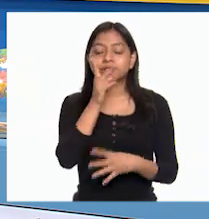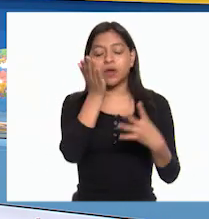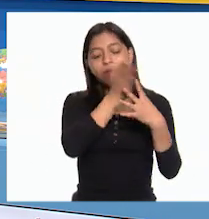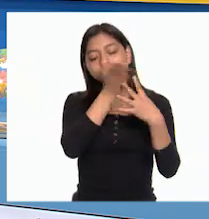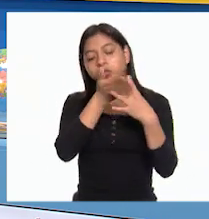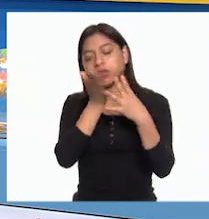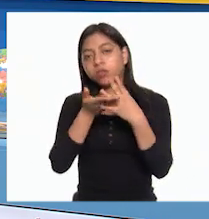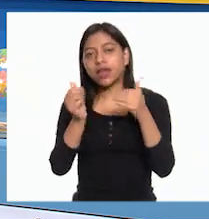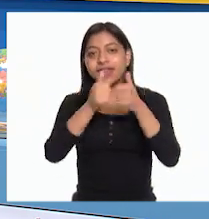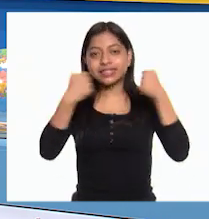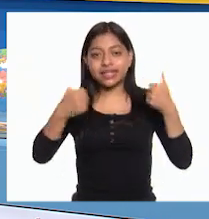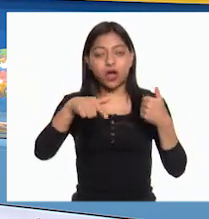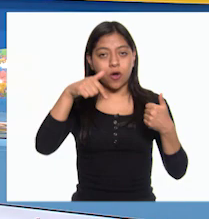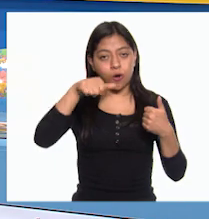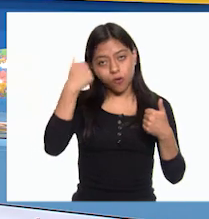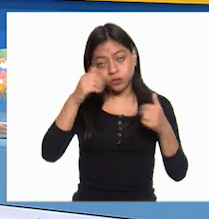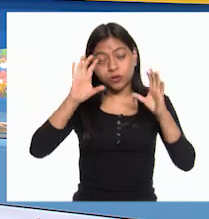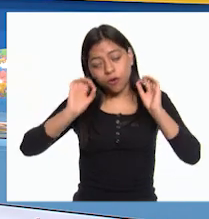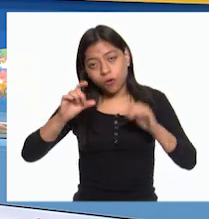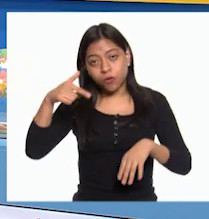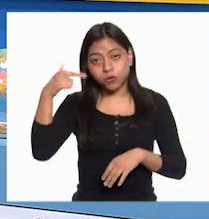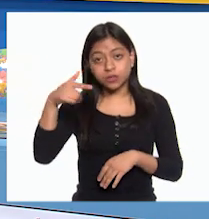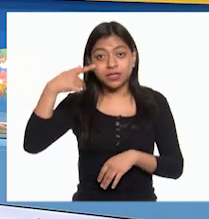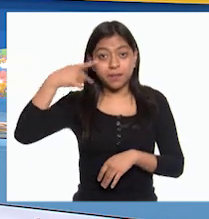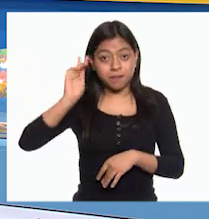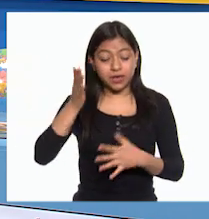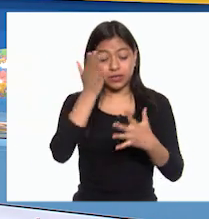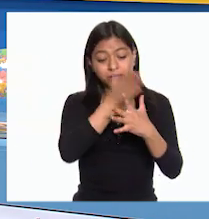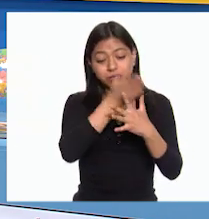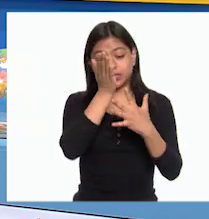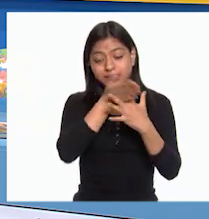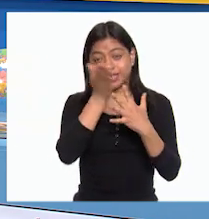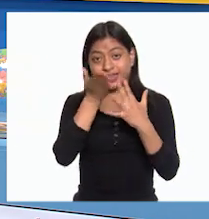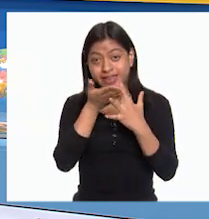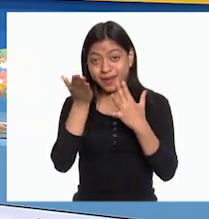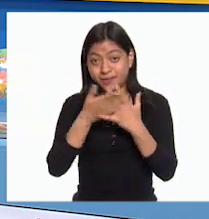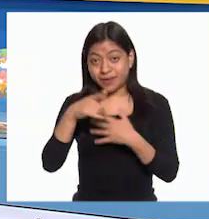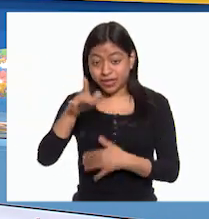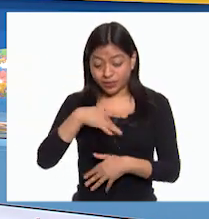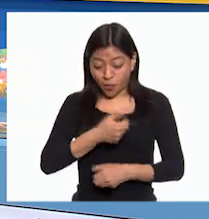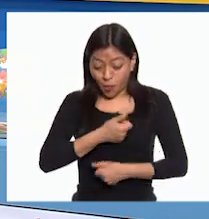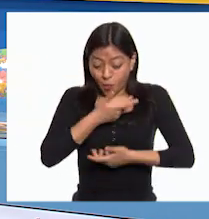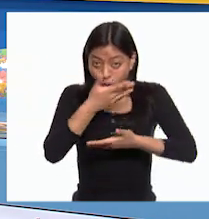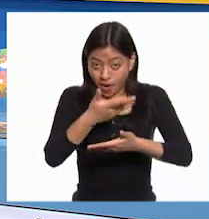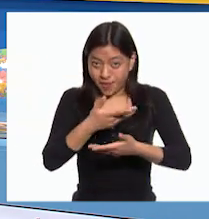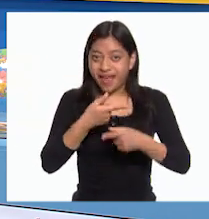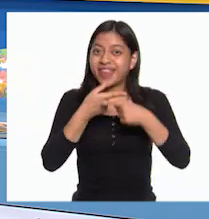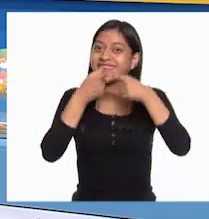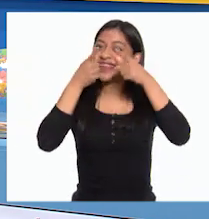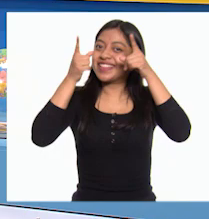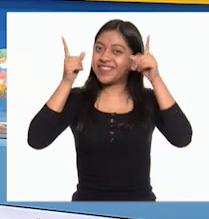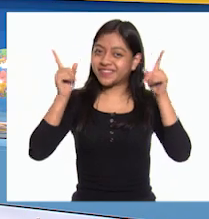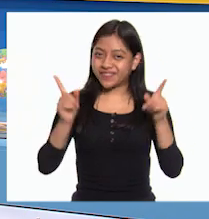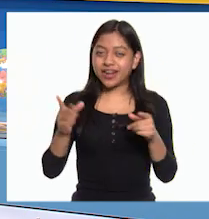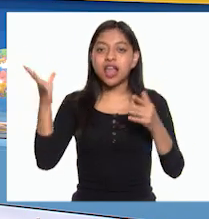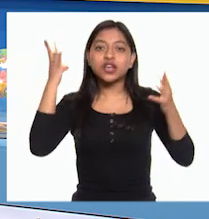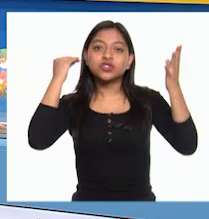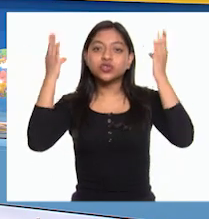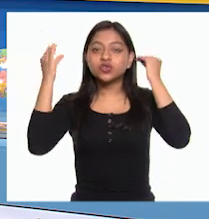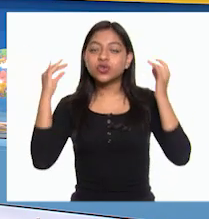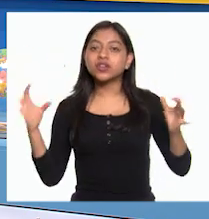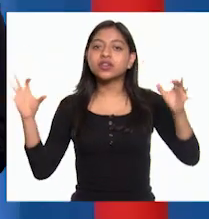12. Sin embargo, las sílabas se cuentan de manera diferente cuando medimos la métrica de un poema.